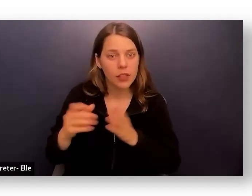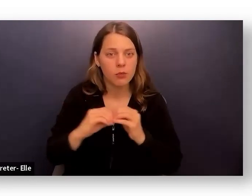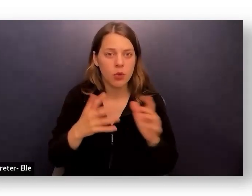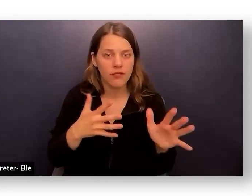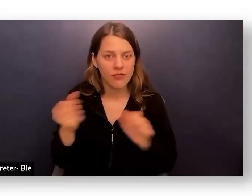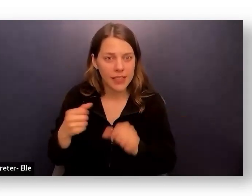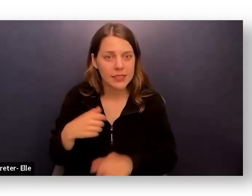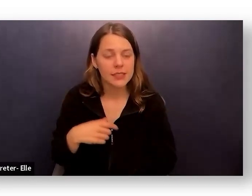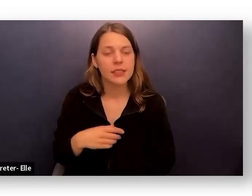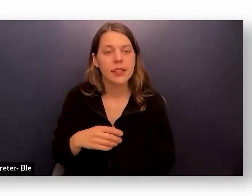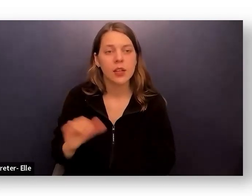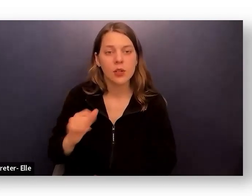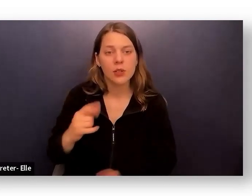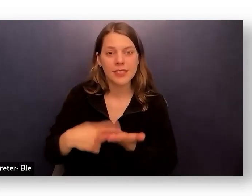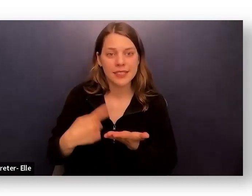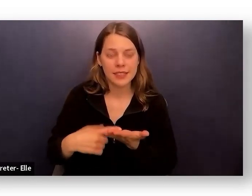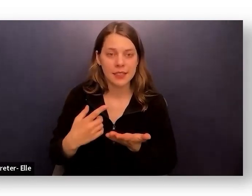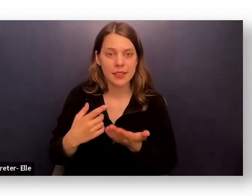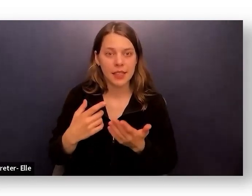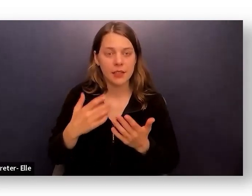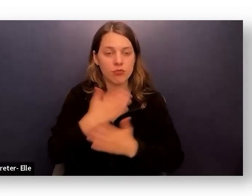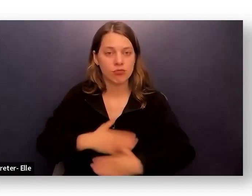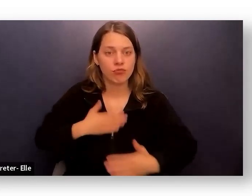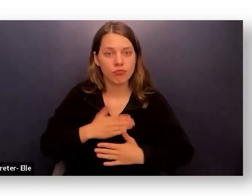más rápido. Y también